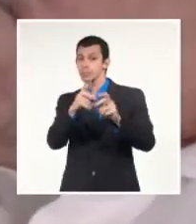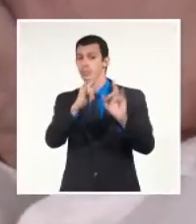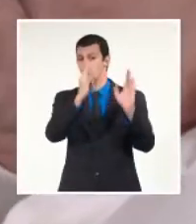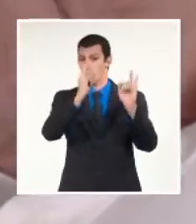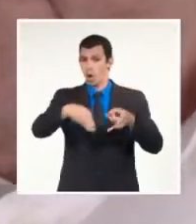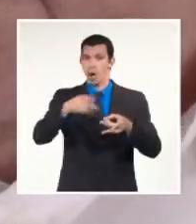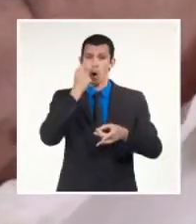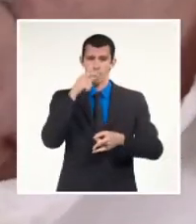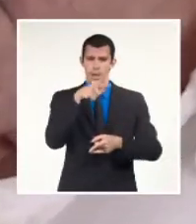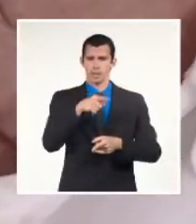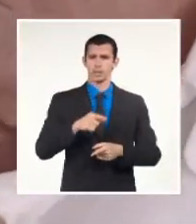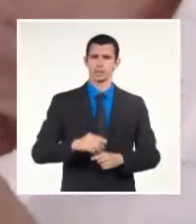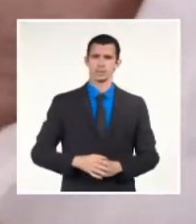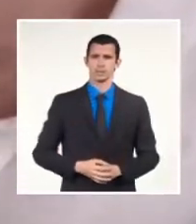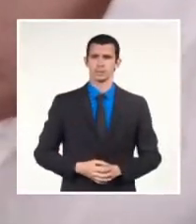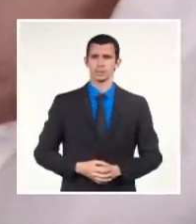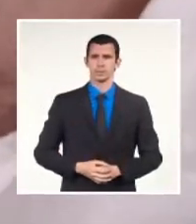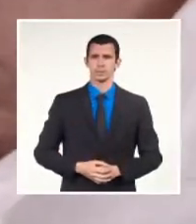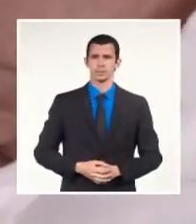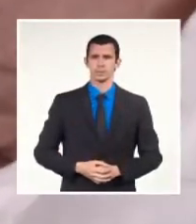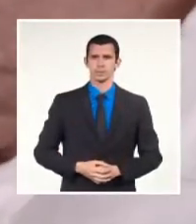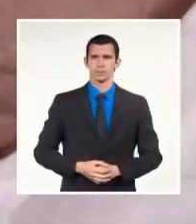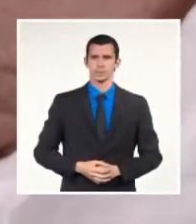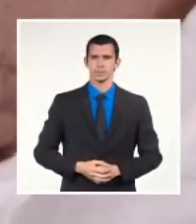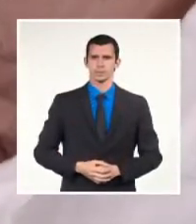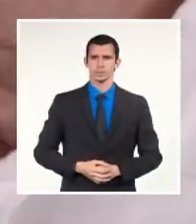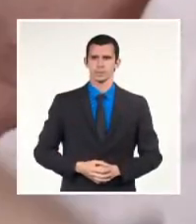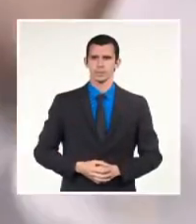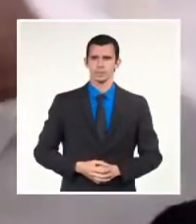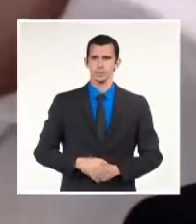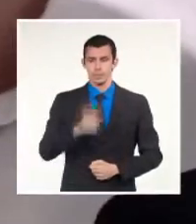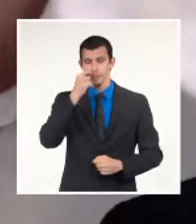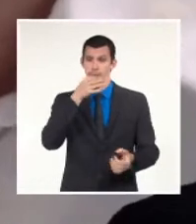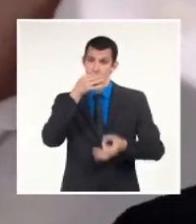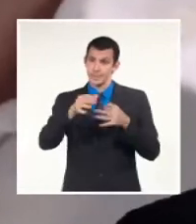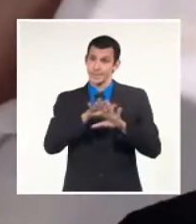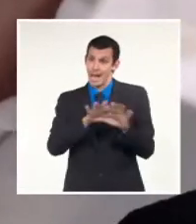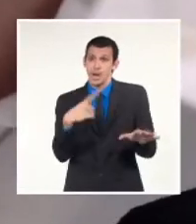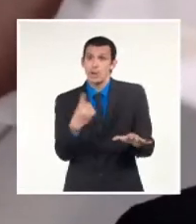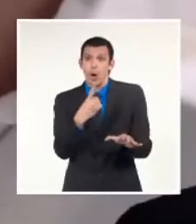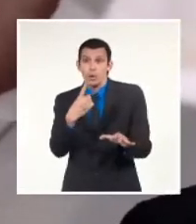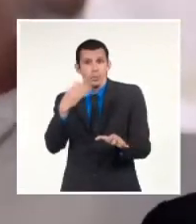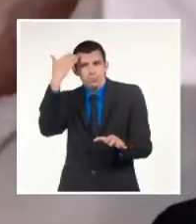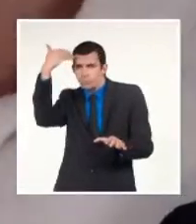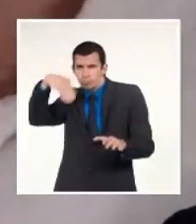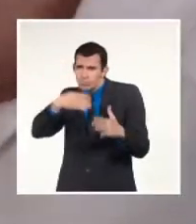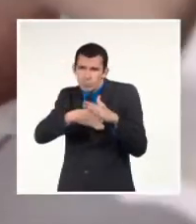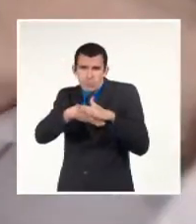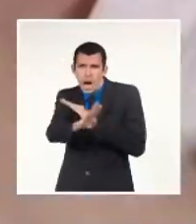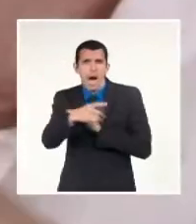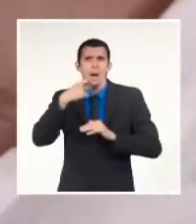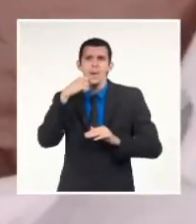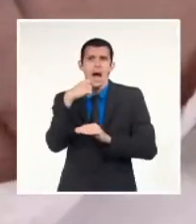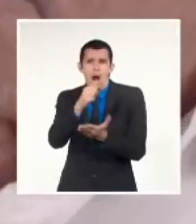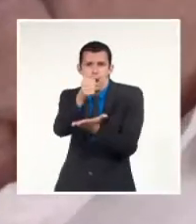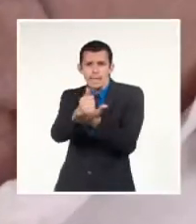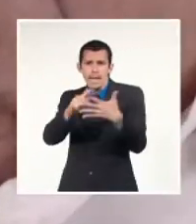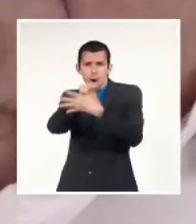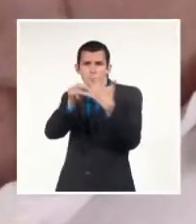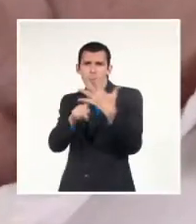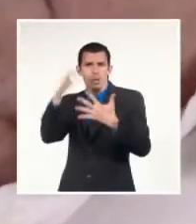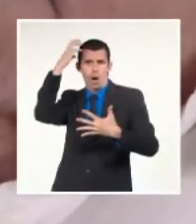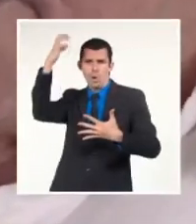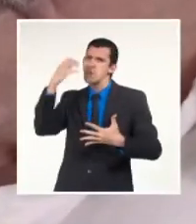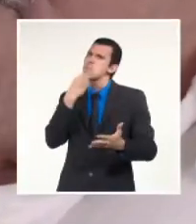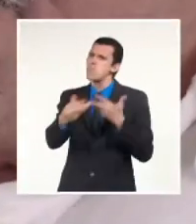De ahí es que viene que decidimos hacer lo que hicimos. Una demostración armada dentro